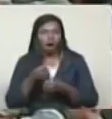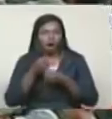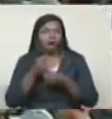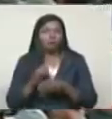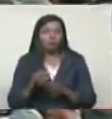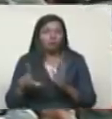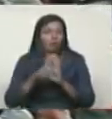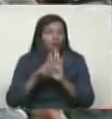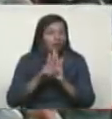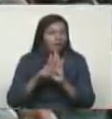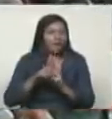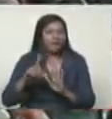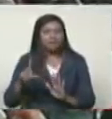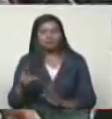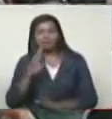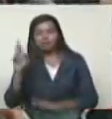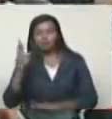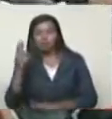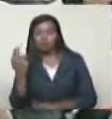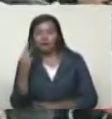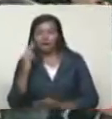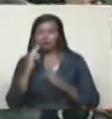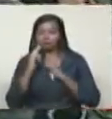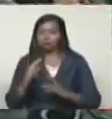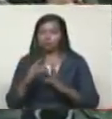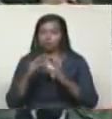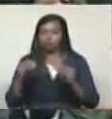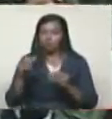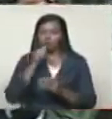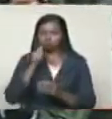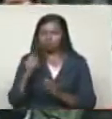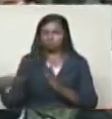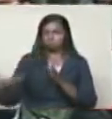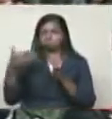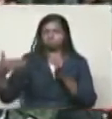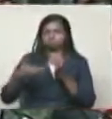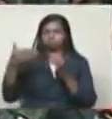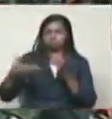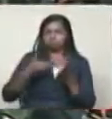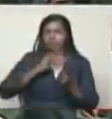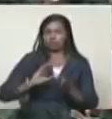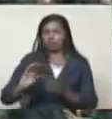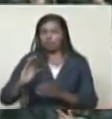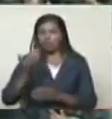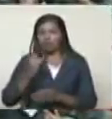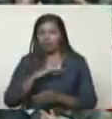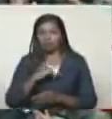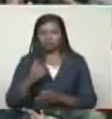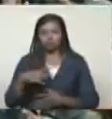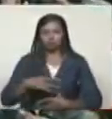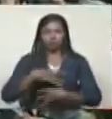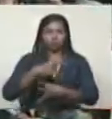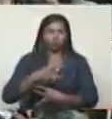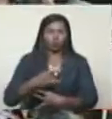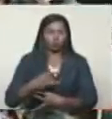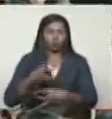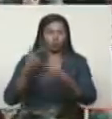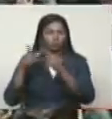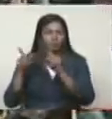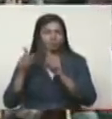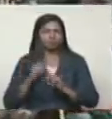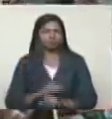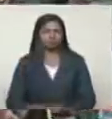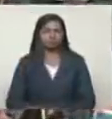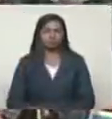las leyes de la República en respuesta a quienes atacan la soberanía nacional por intereses externos.